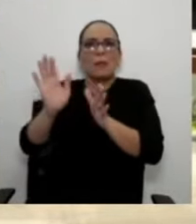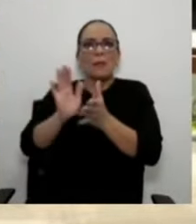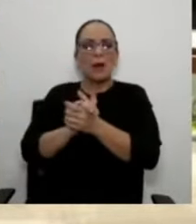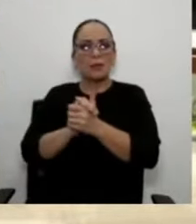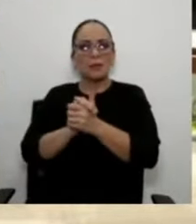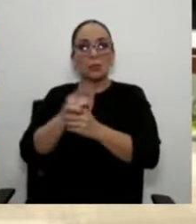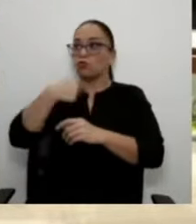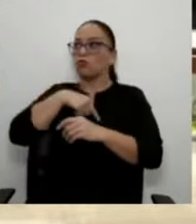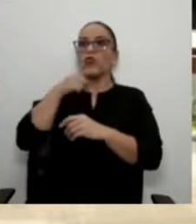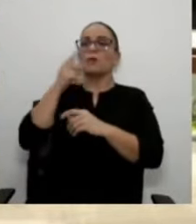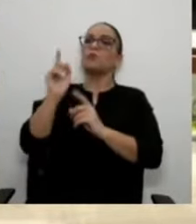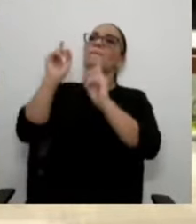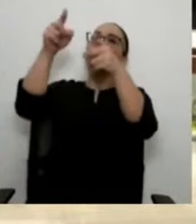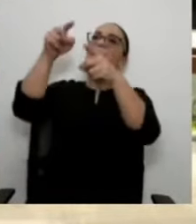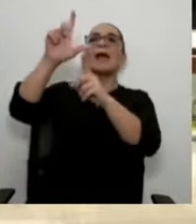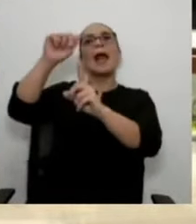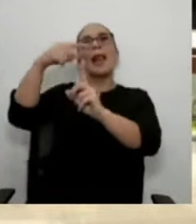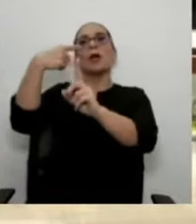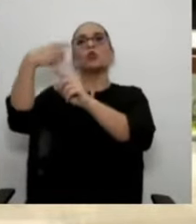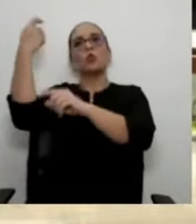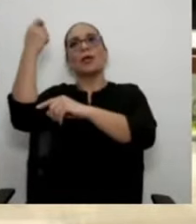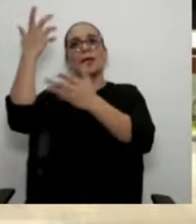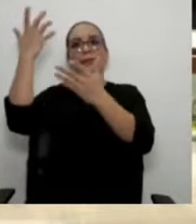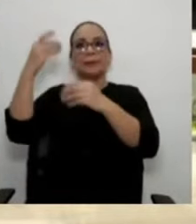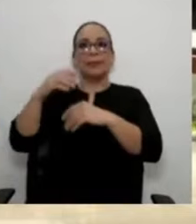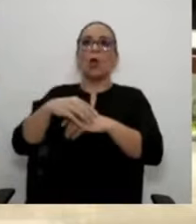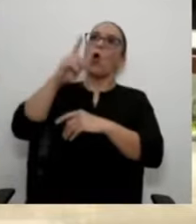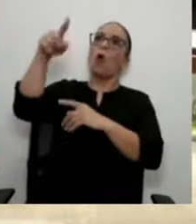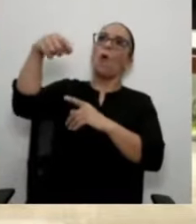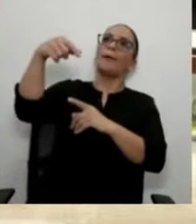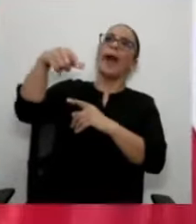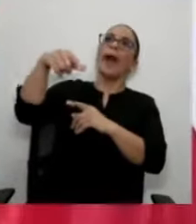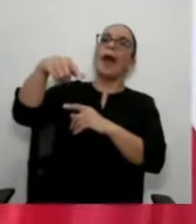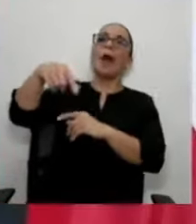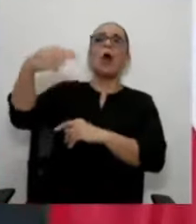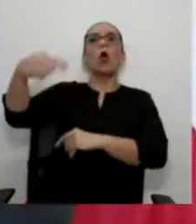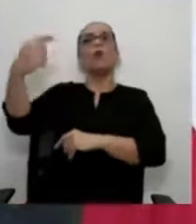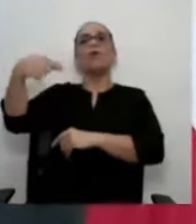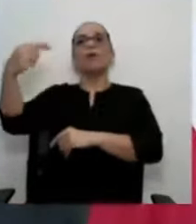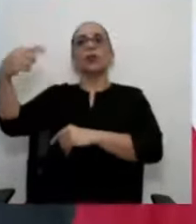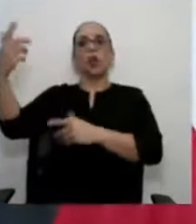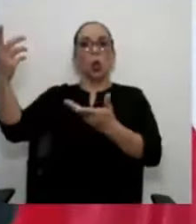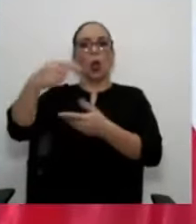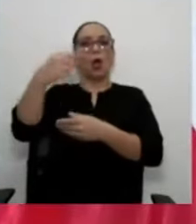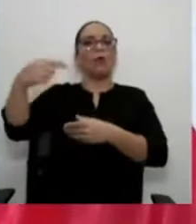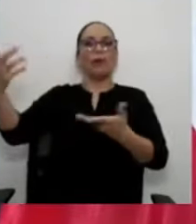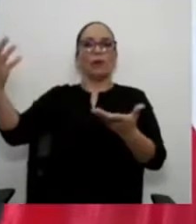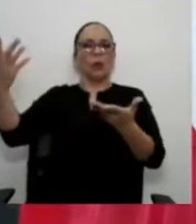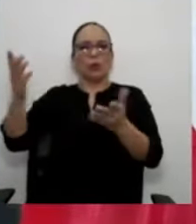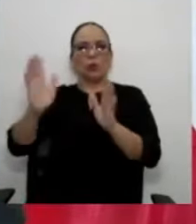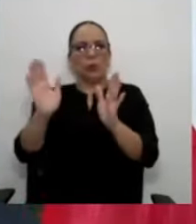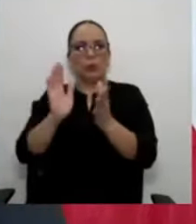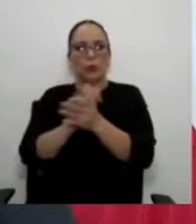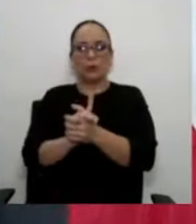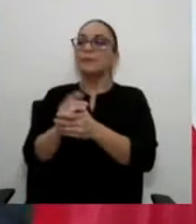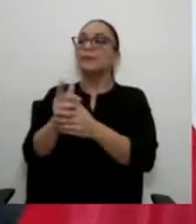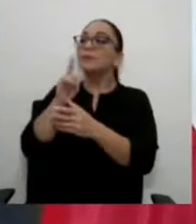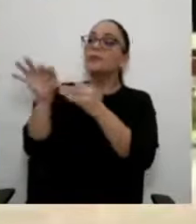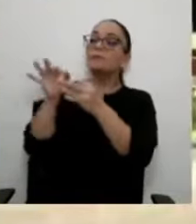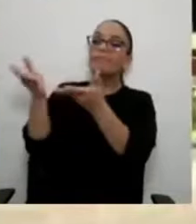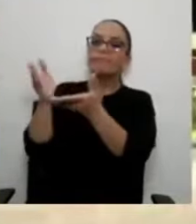cruz? O a Golfito a negociar. Pero expliquen ustedes, la que quiera, o el que